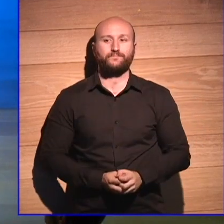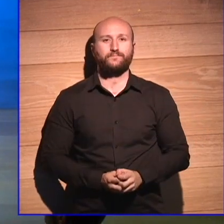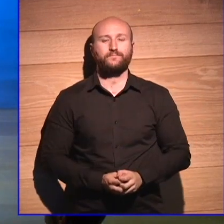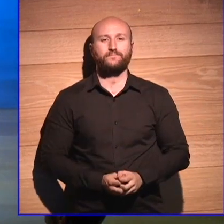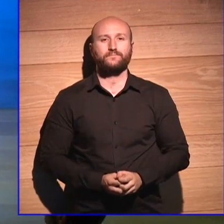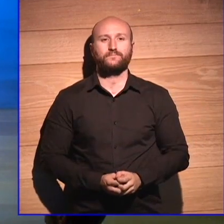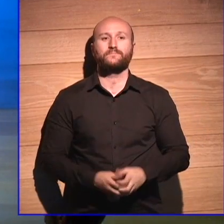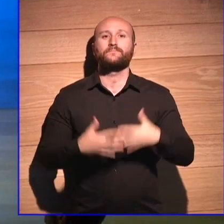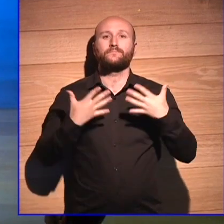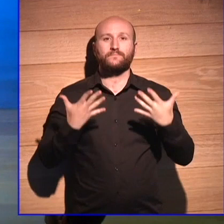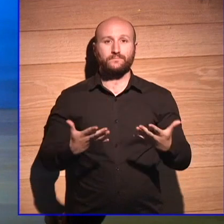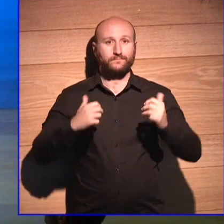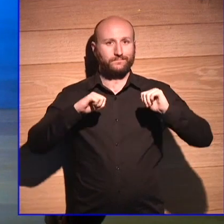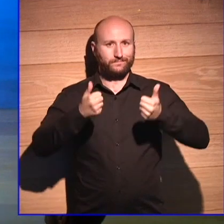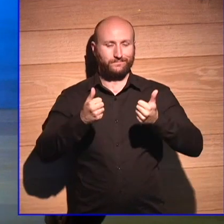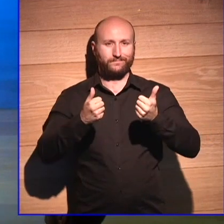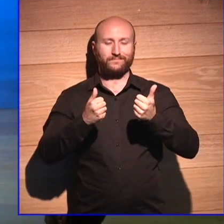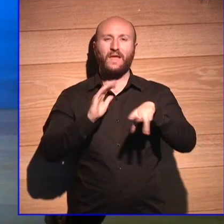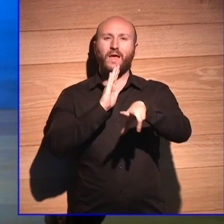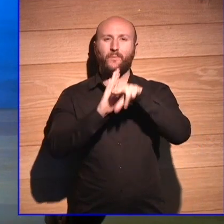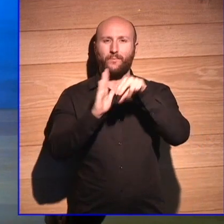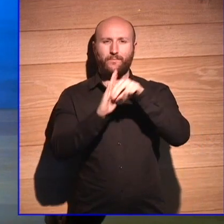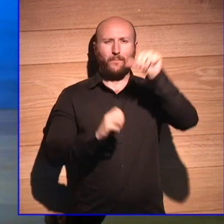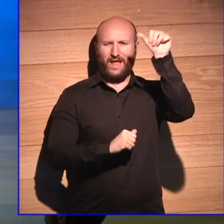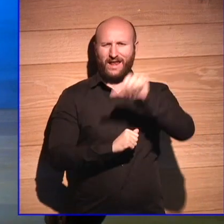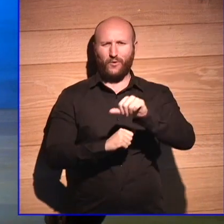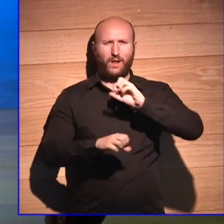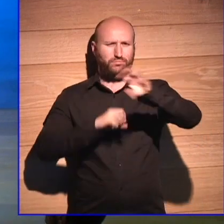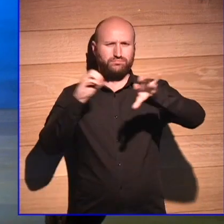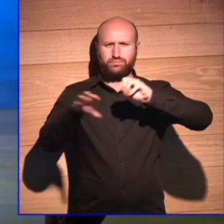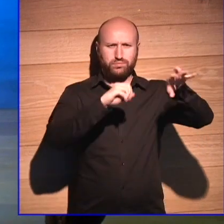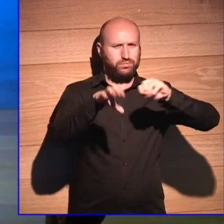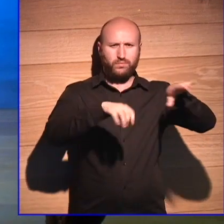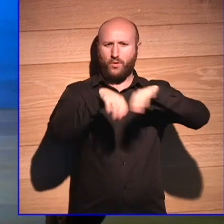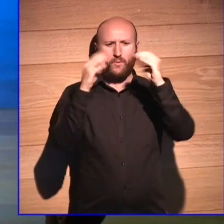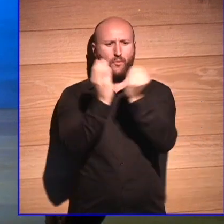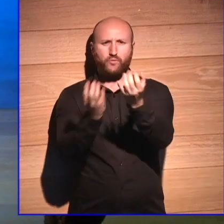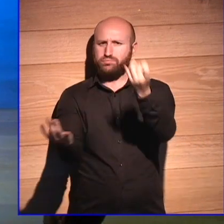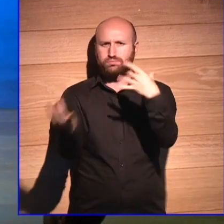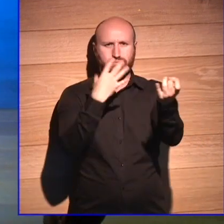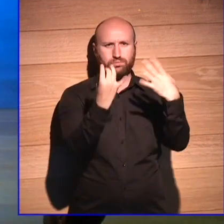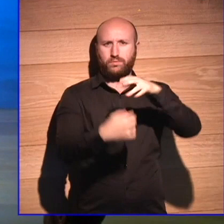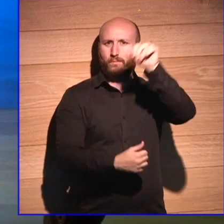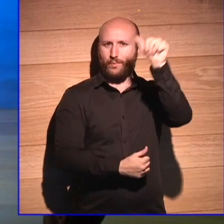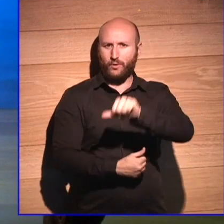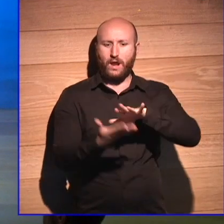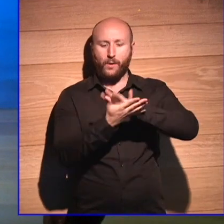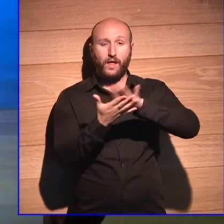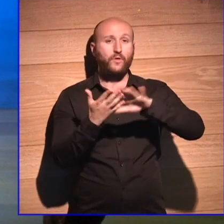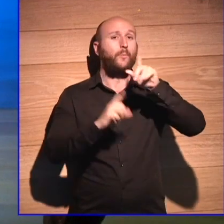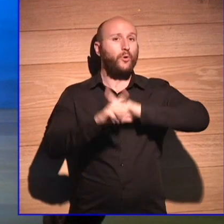a convocar películas en todas partes y nos empezaron a llegar películas de todo el mundo. Nos hablaban de esos